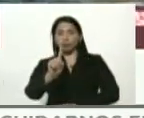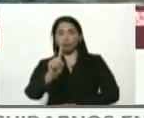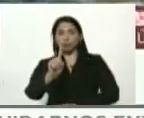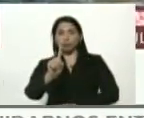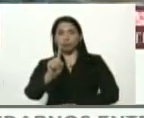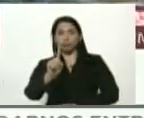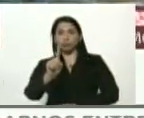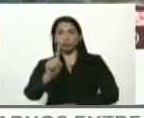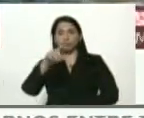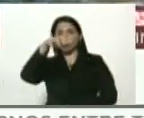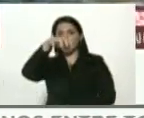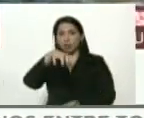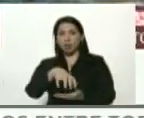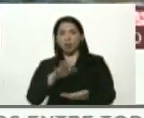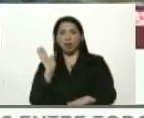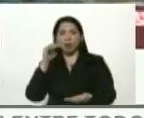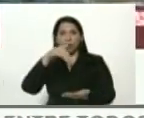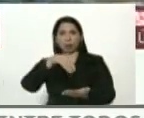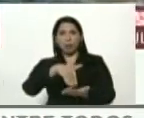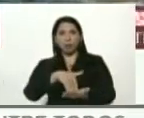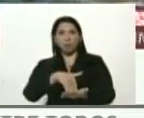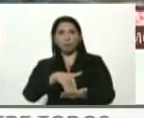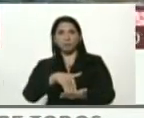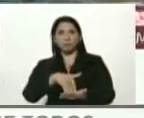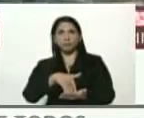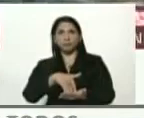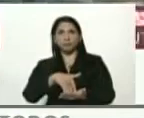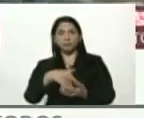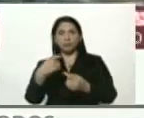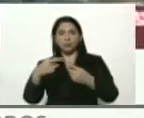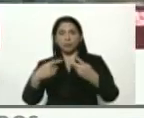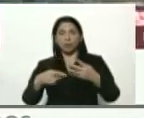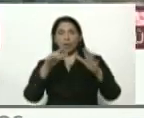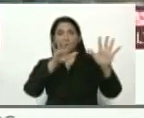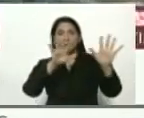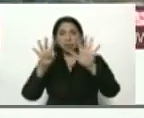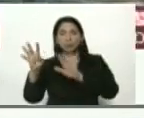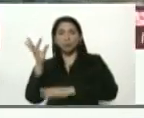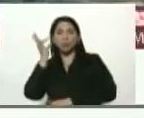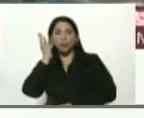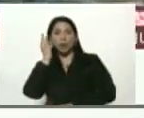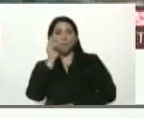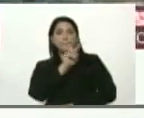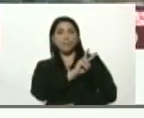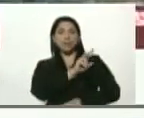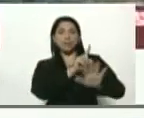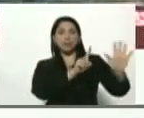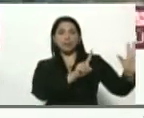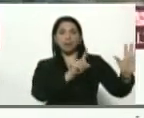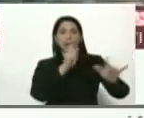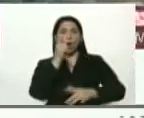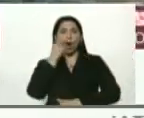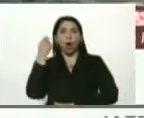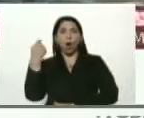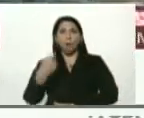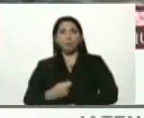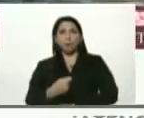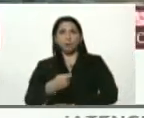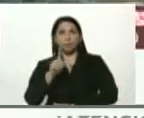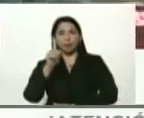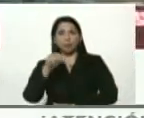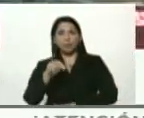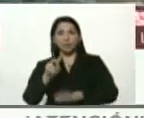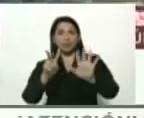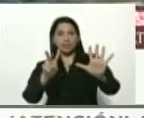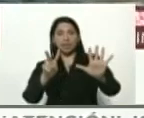en el estado Aragua. De ellos, 19 son mujeres y 26 son hombres, incluyendo